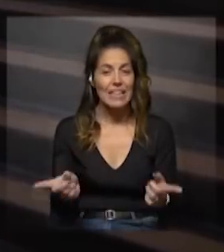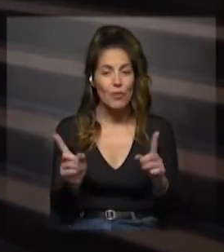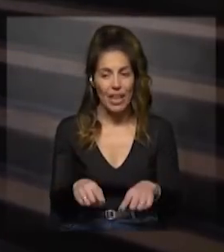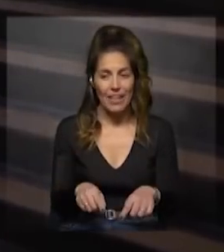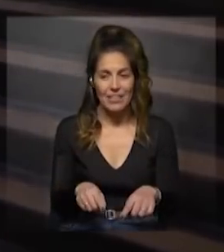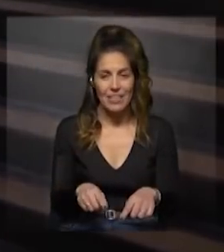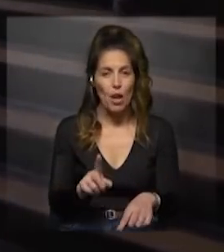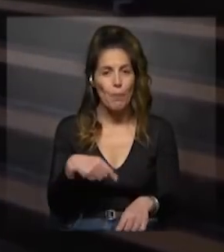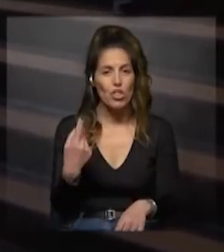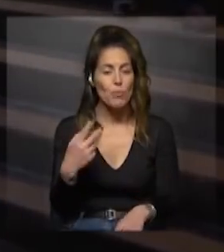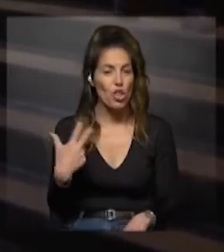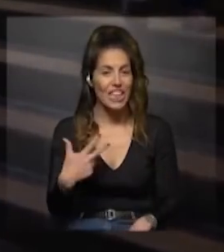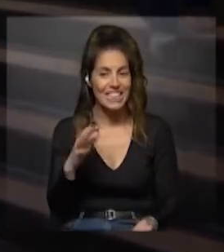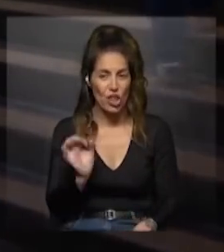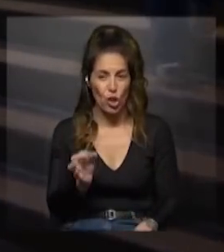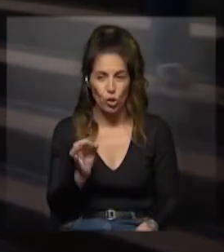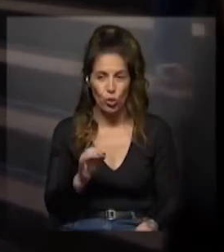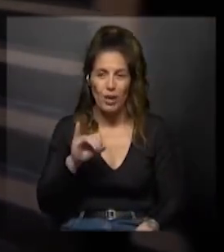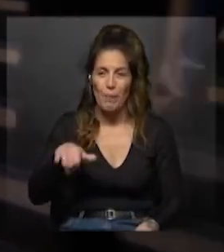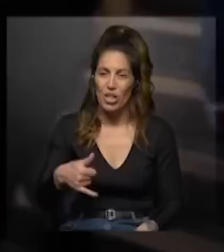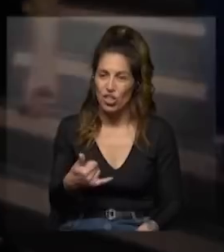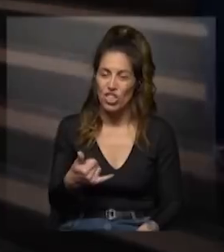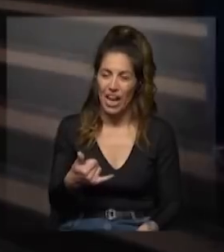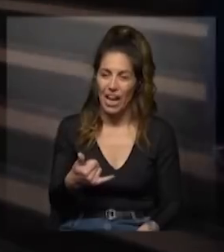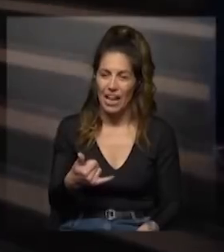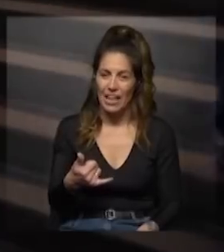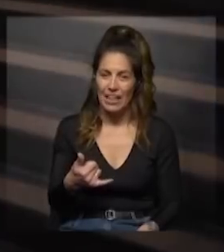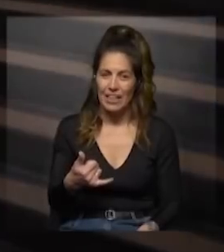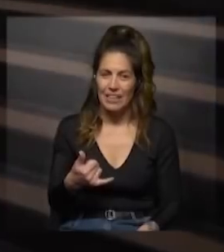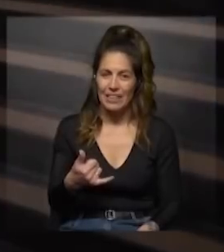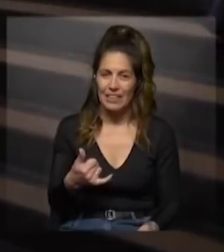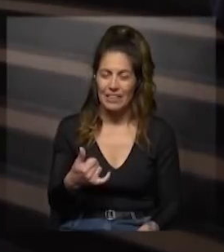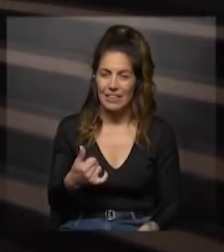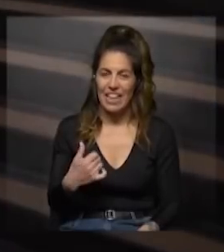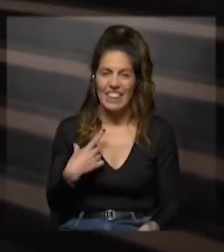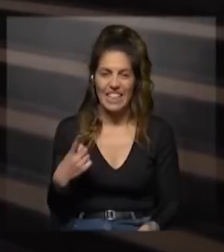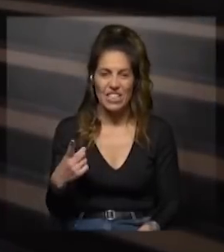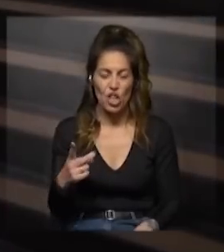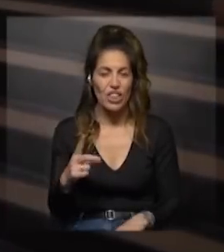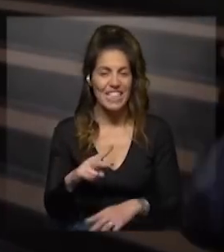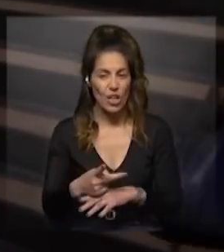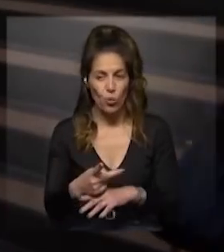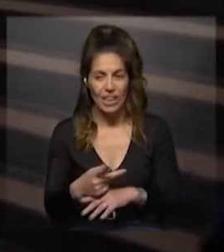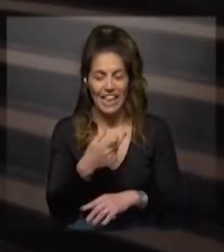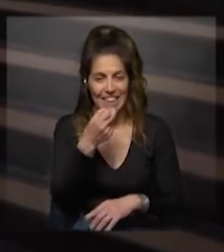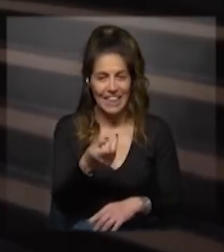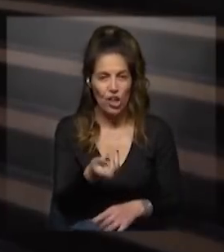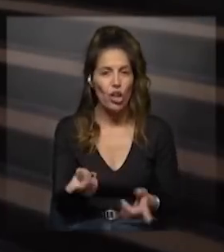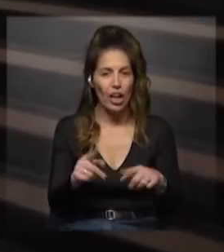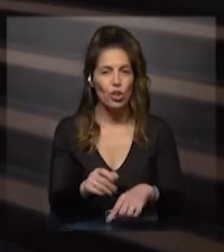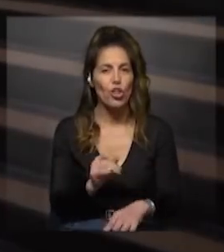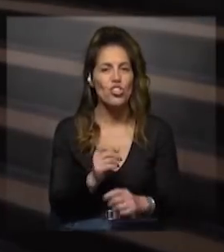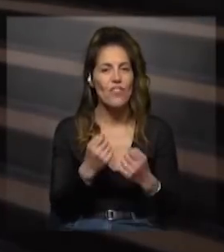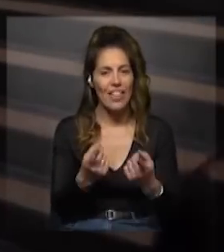eh el próximo 13 de octubre pero ya desde la dirección general de secundaria definieron que el retorno sí se va a